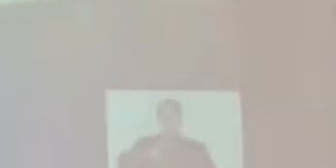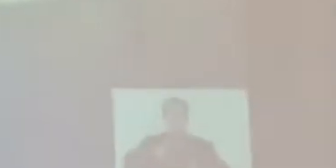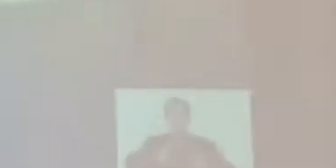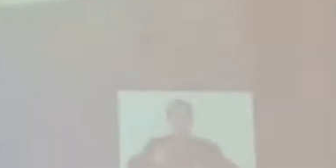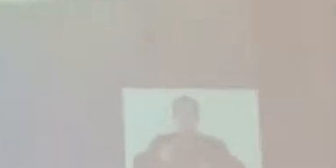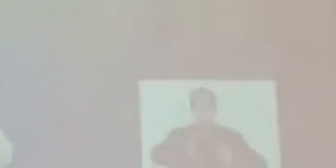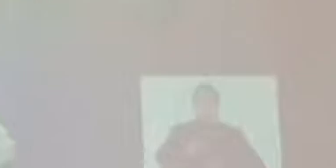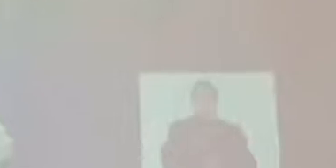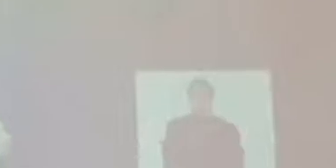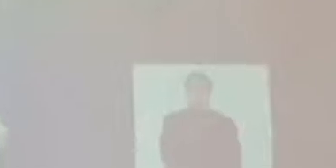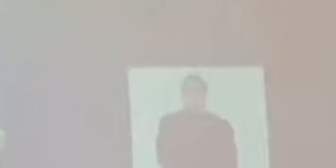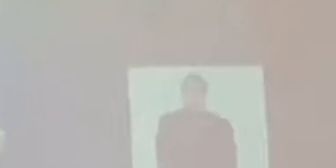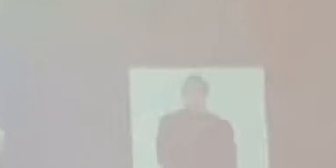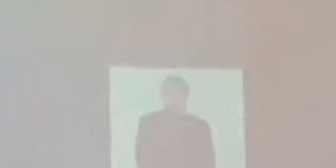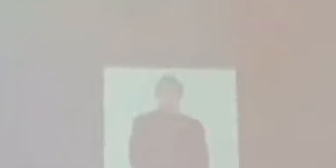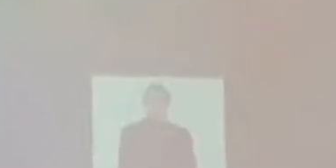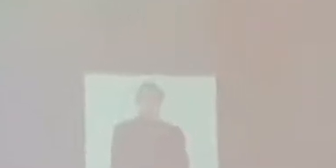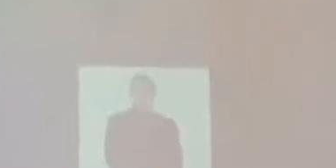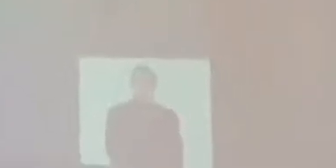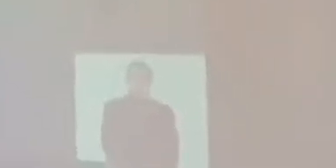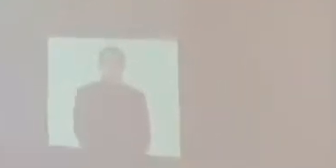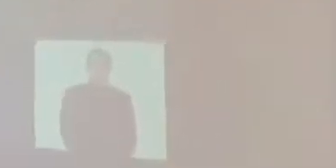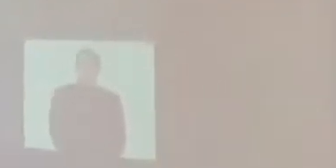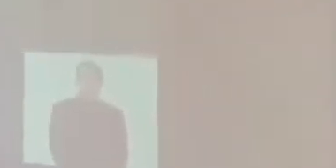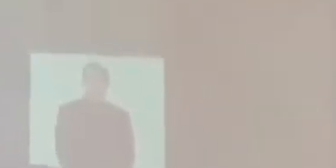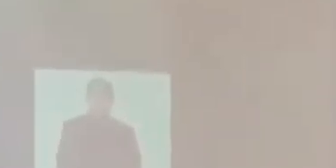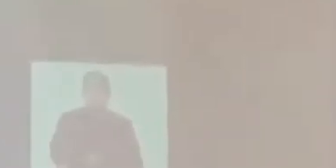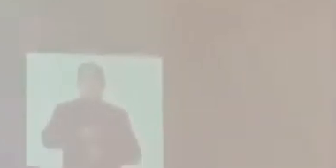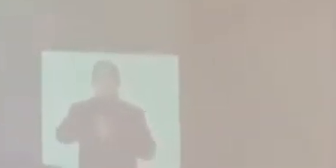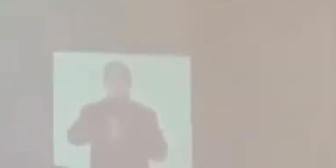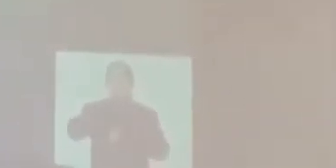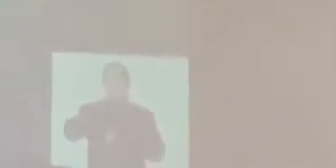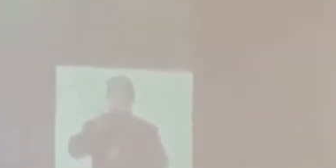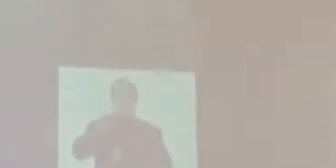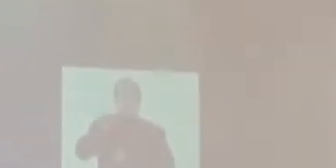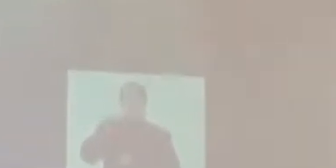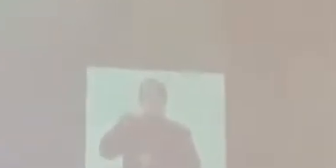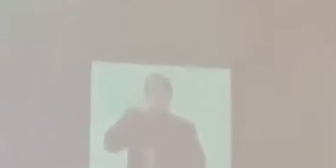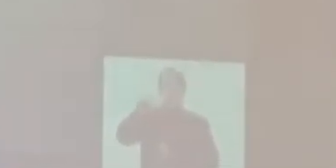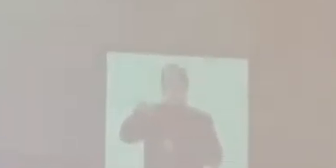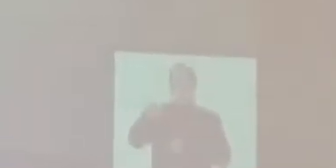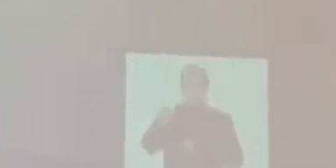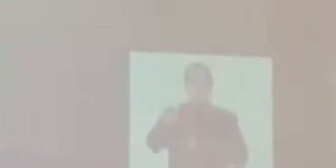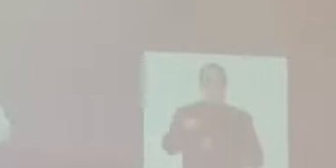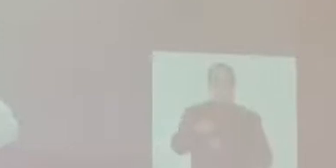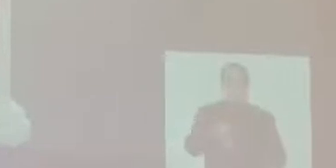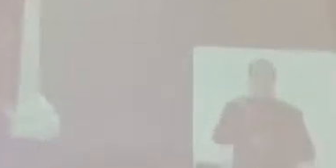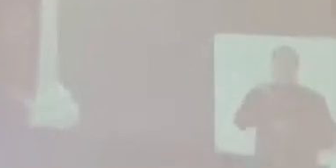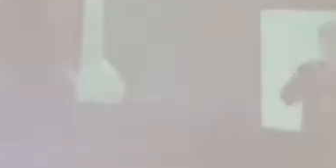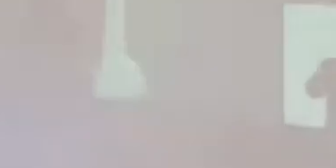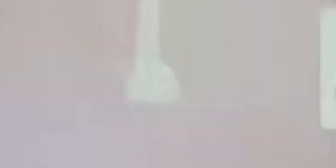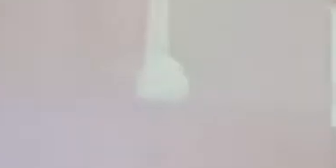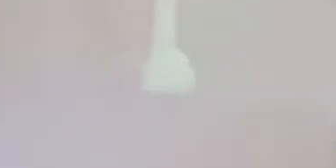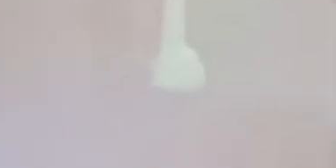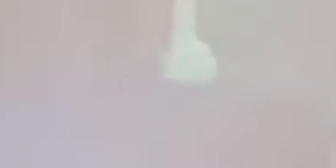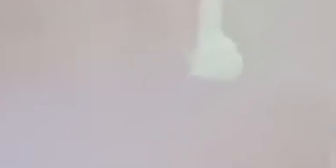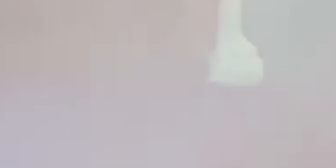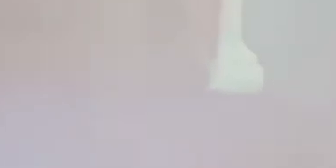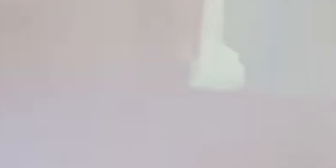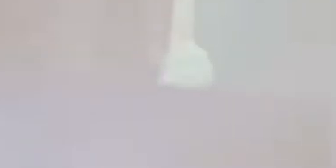Militar. La licenciada Ernestina Godoy Ramos, fiscal general de Justicia de la Ciudad